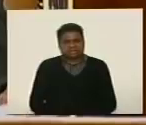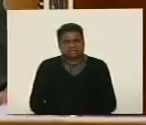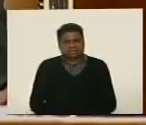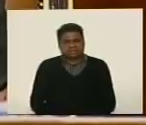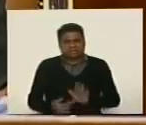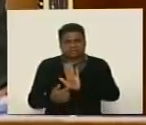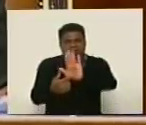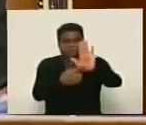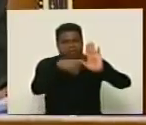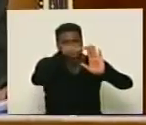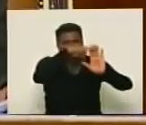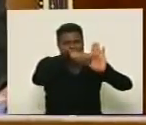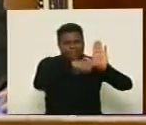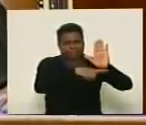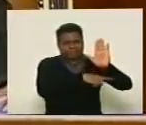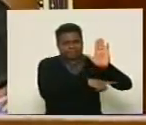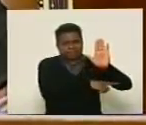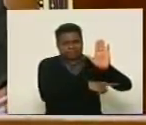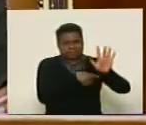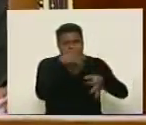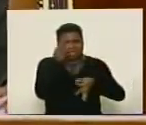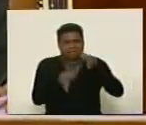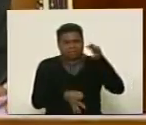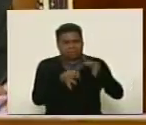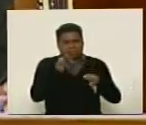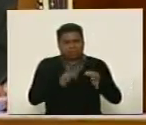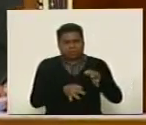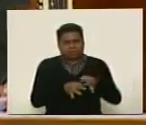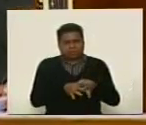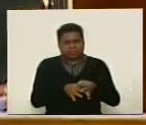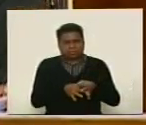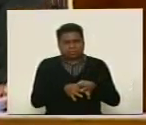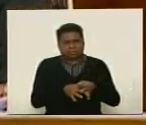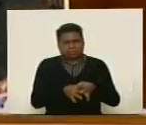la memoria y cuenta del Fiscal General de la República, Tarek William Saab.